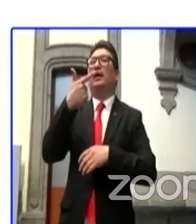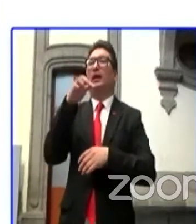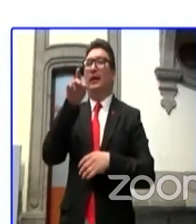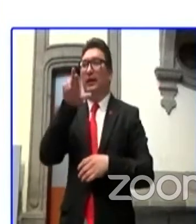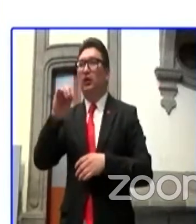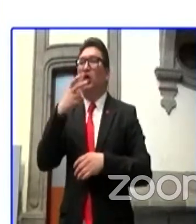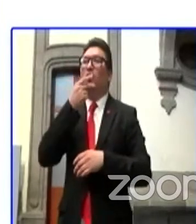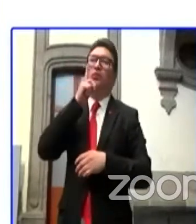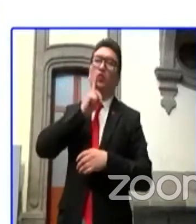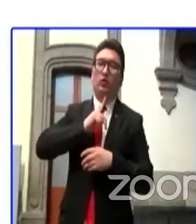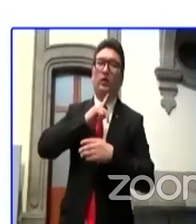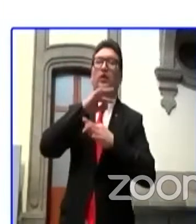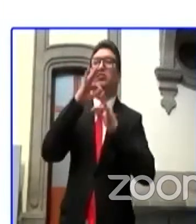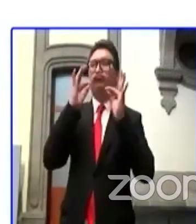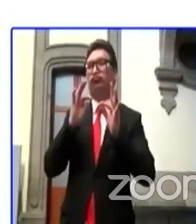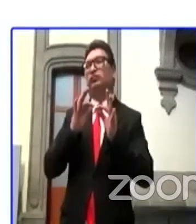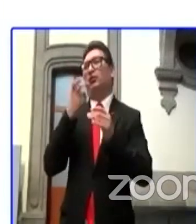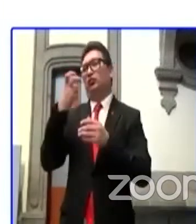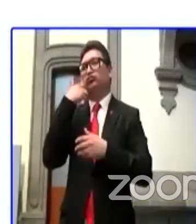Eso es todo. Perfecto.